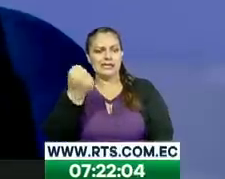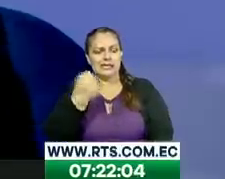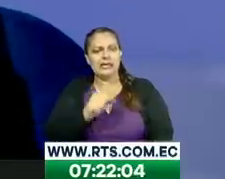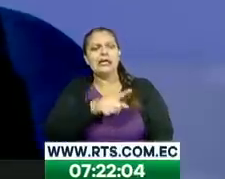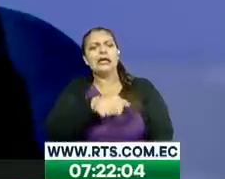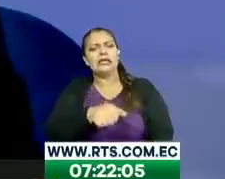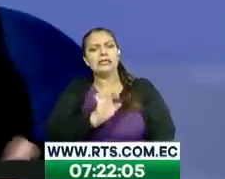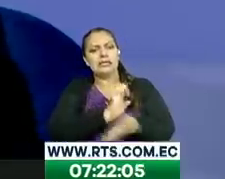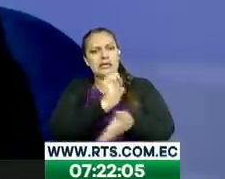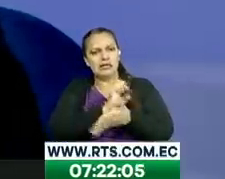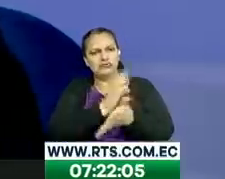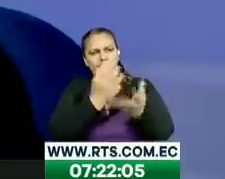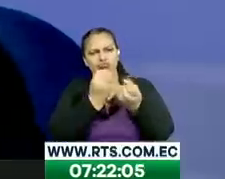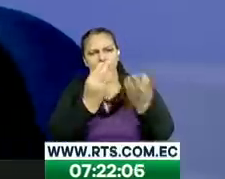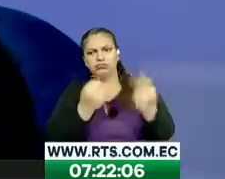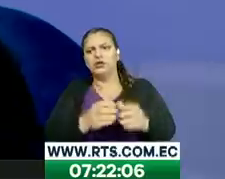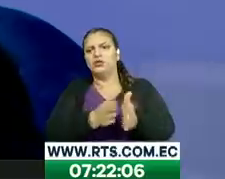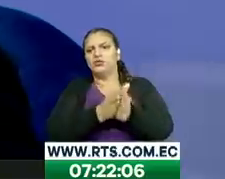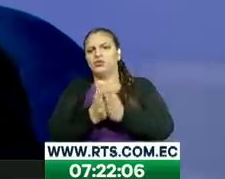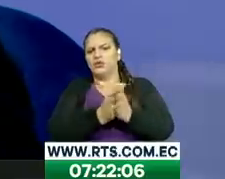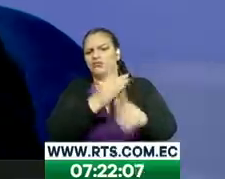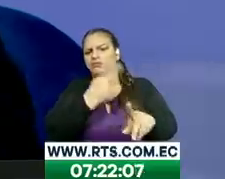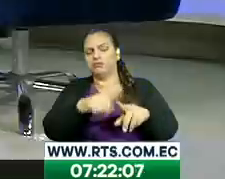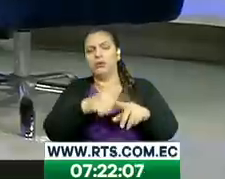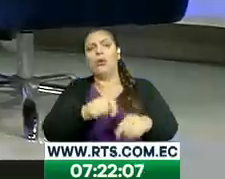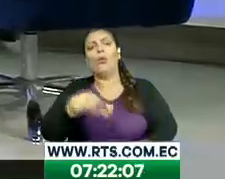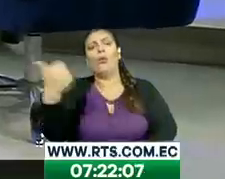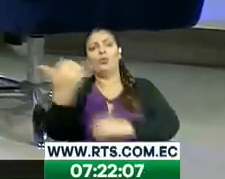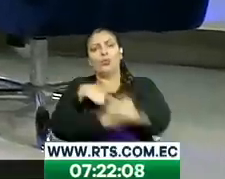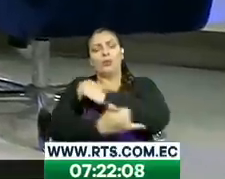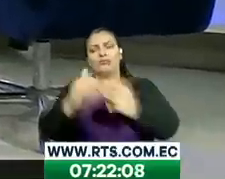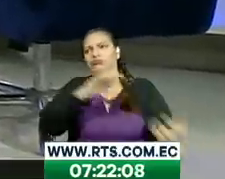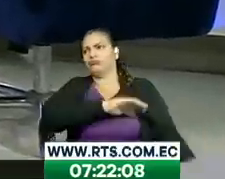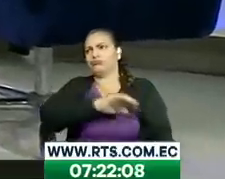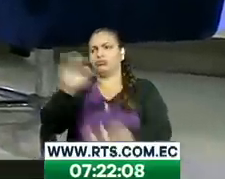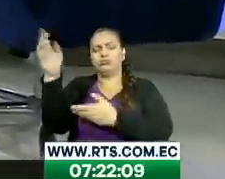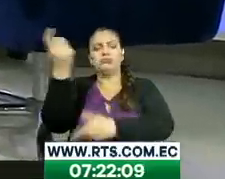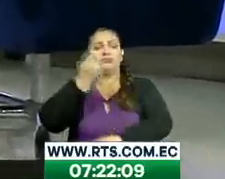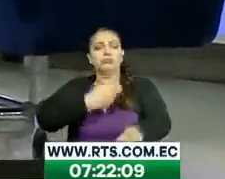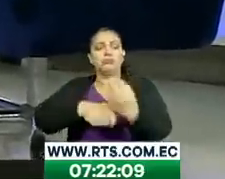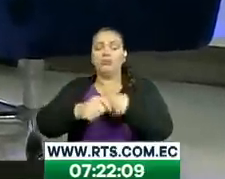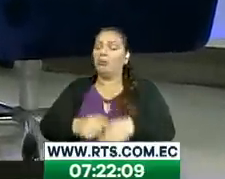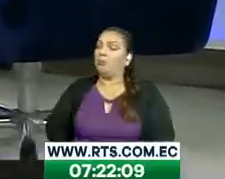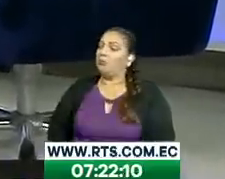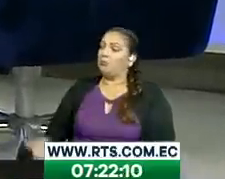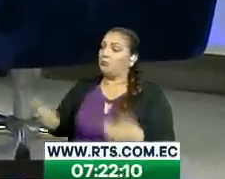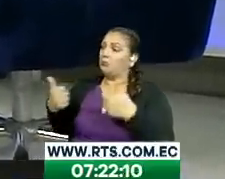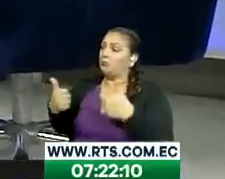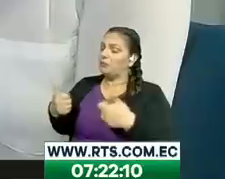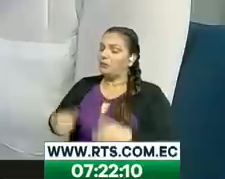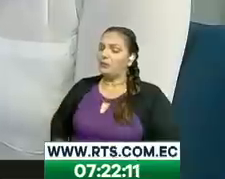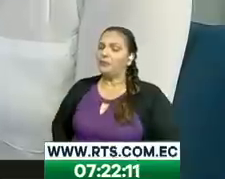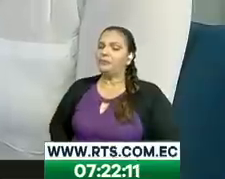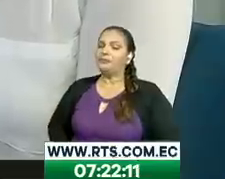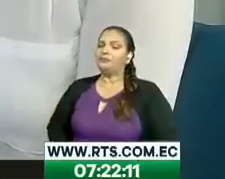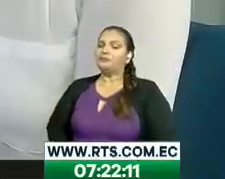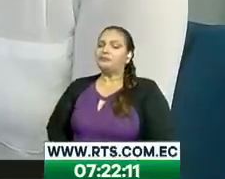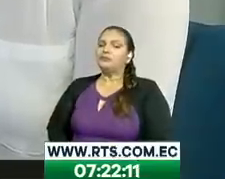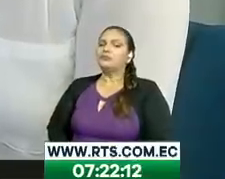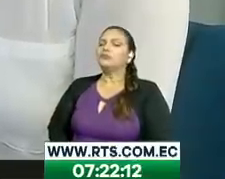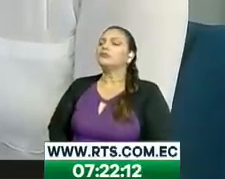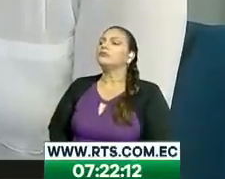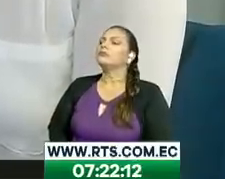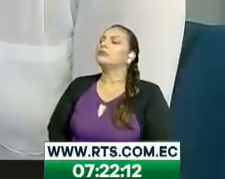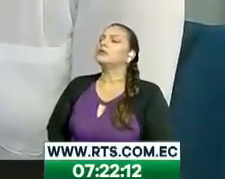así que vienen del país analizar y conocer estás enhorabuena a ganar mi hijo siendo el turismo la única industria capaz de